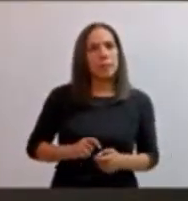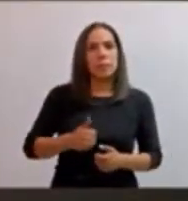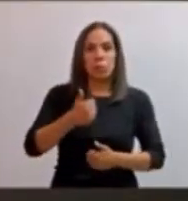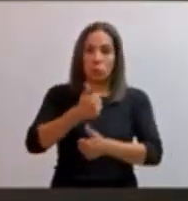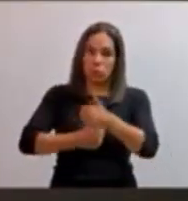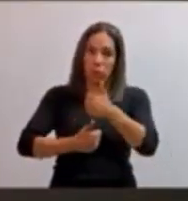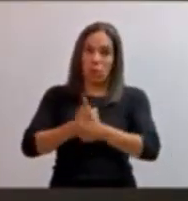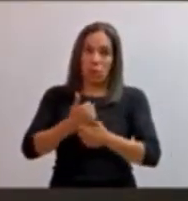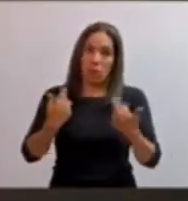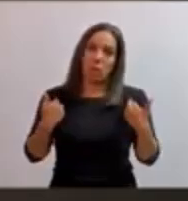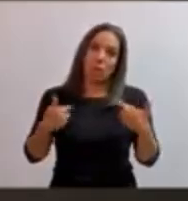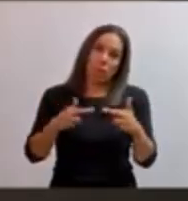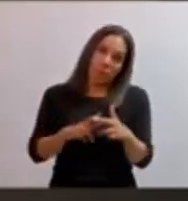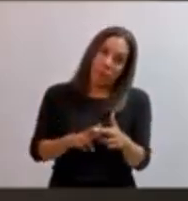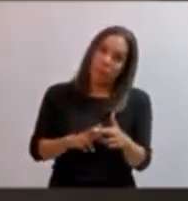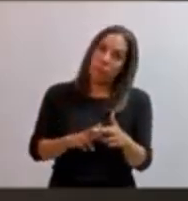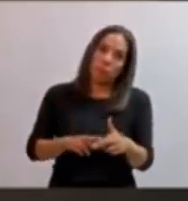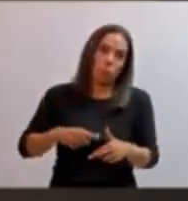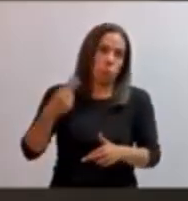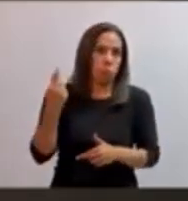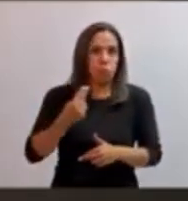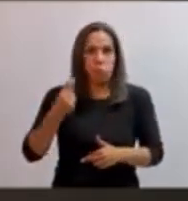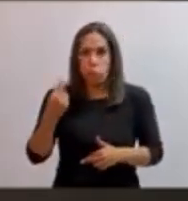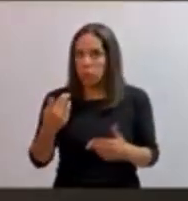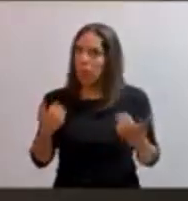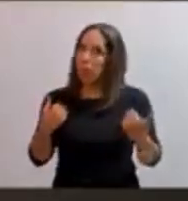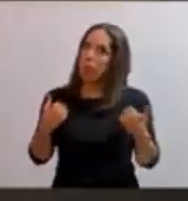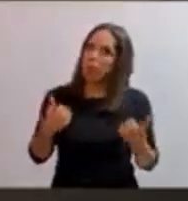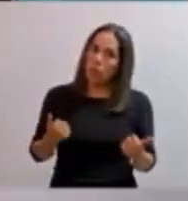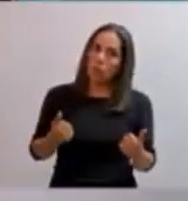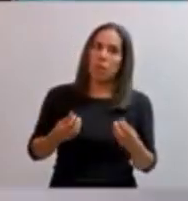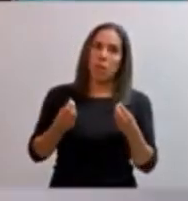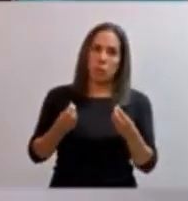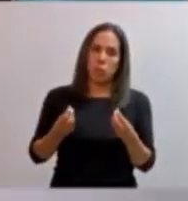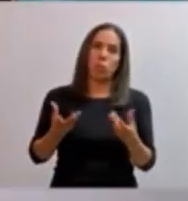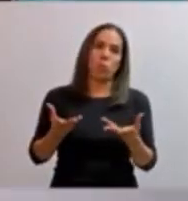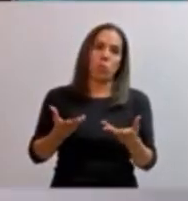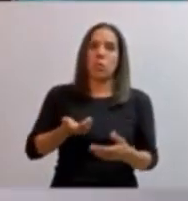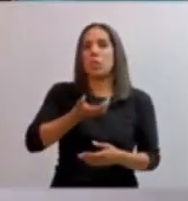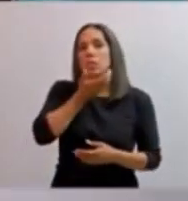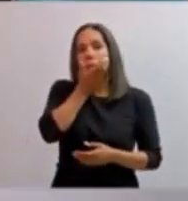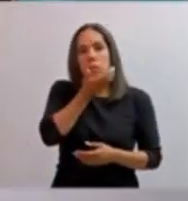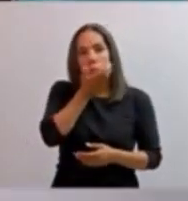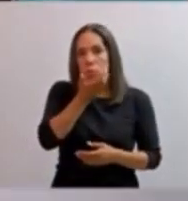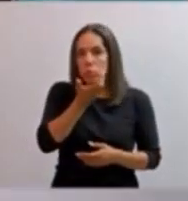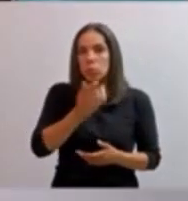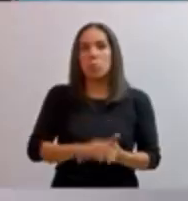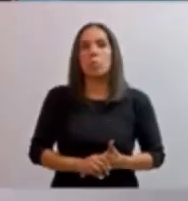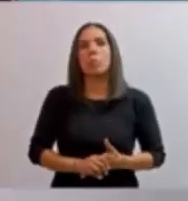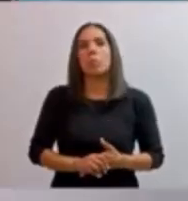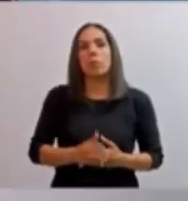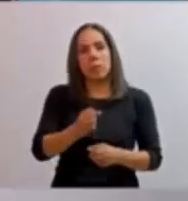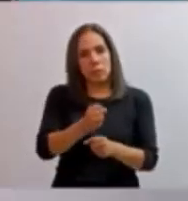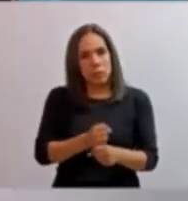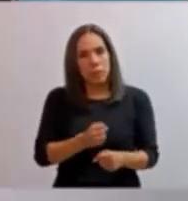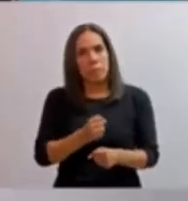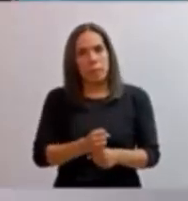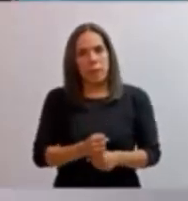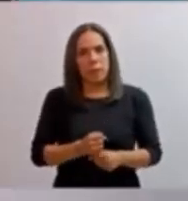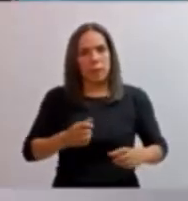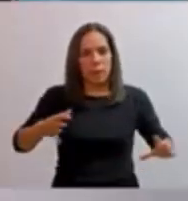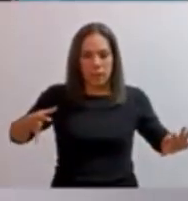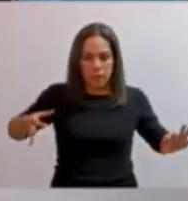y que pareciera no ser importante, pero ustedes me dirán si estoy equivocada, pero me parece que eso es lo que va conectando